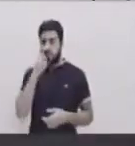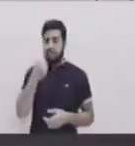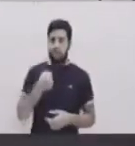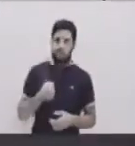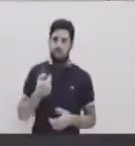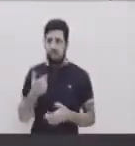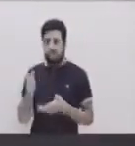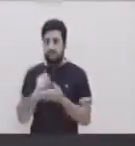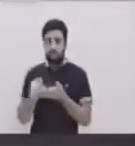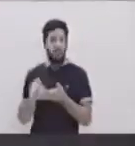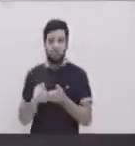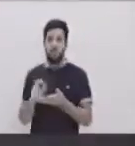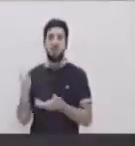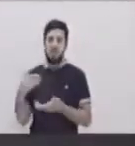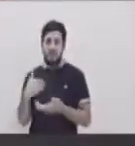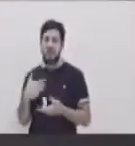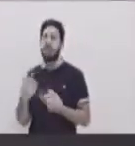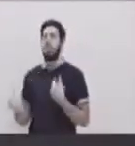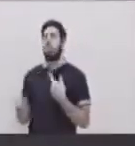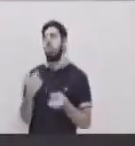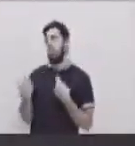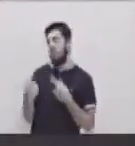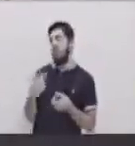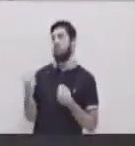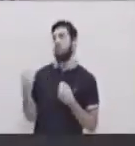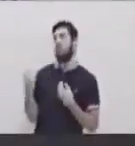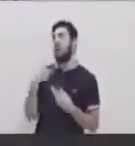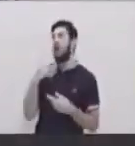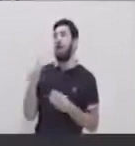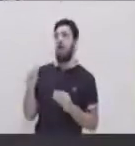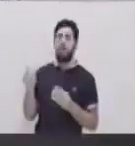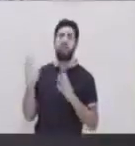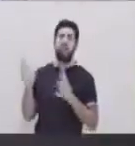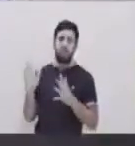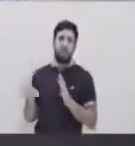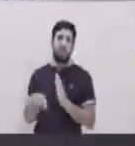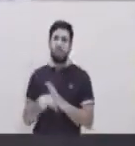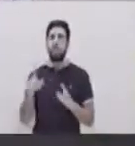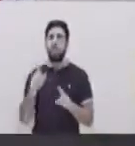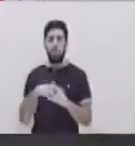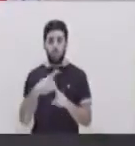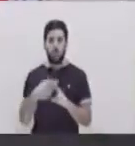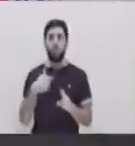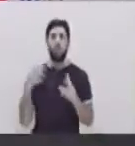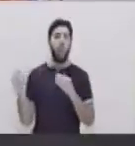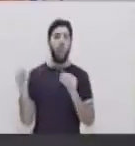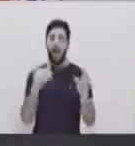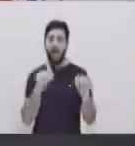en el formal y hay interrupciones. No me dejarás mentir que cuando tú hablas, estás contando algo que